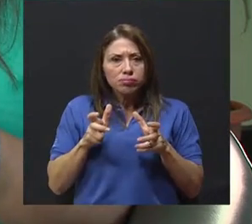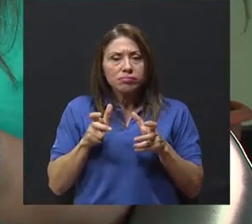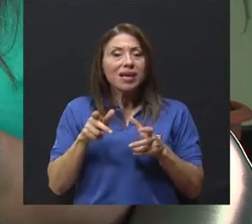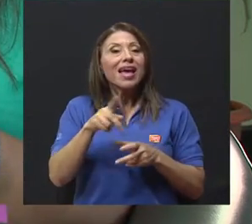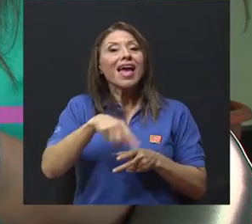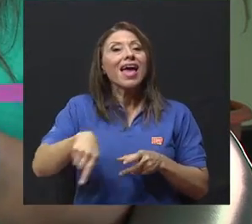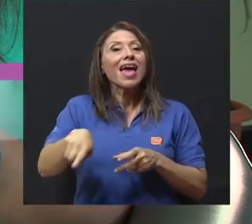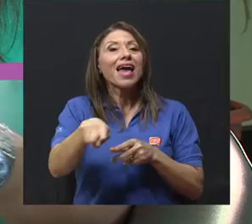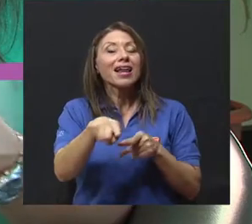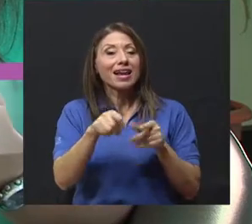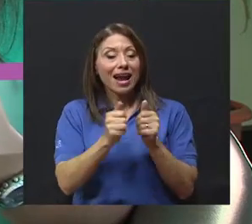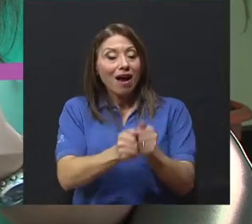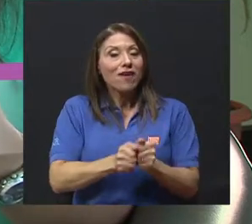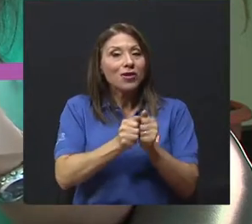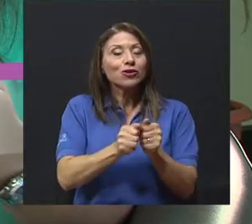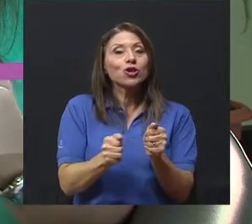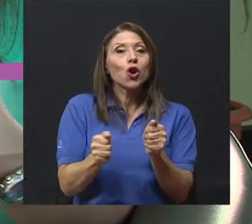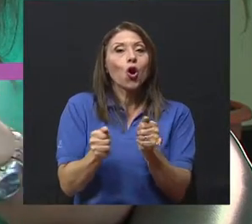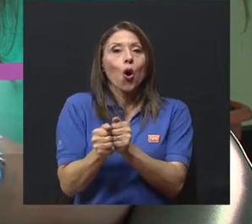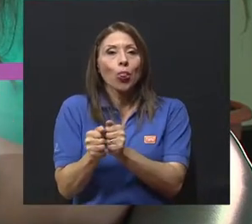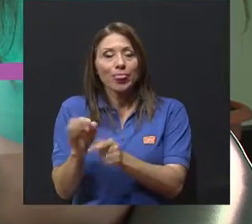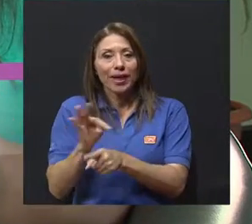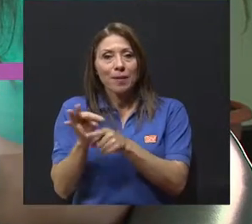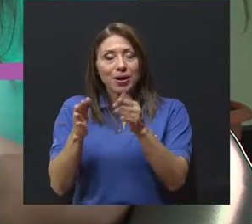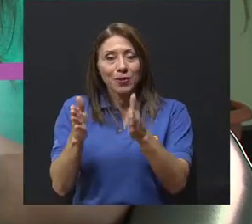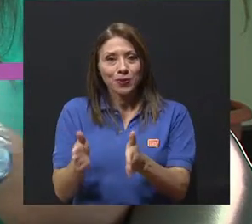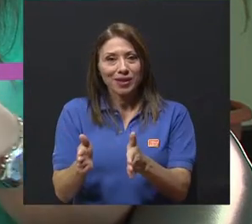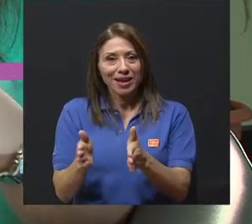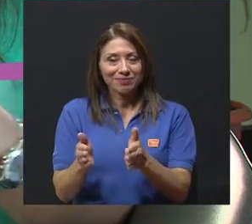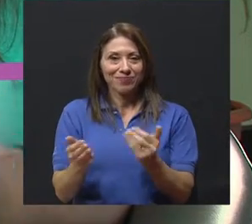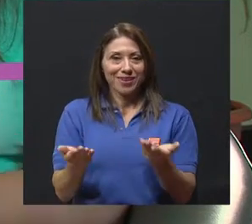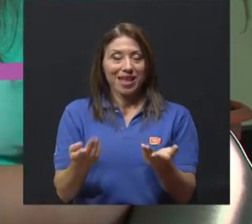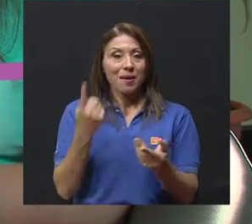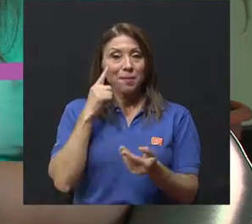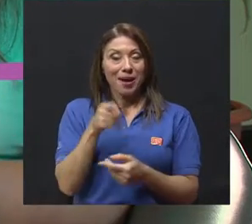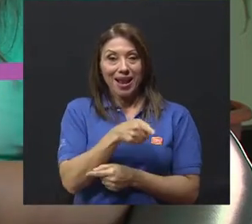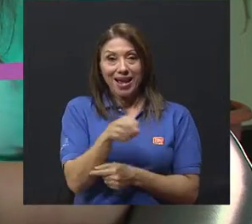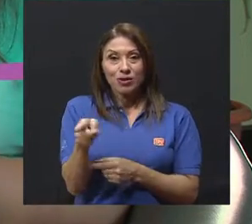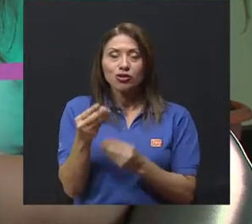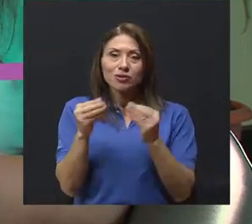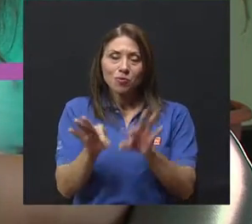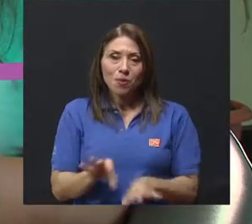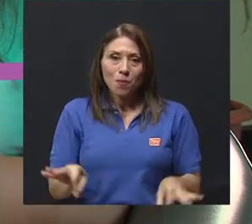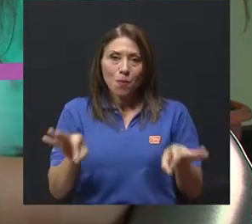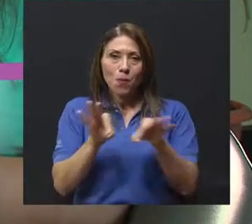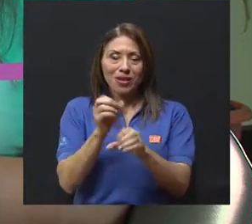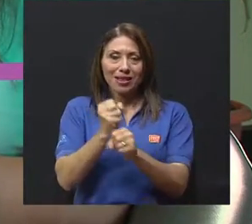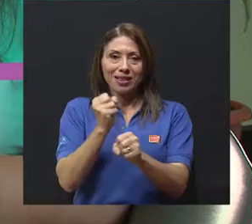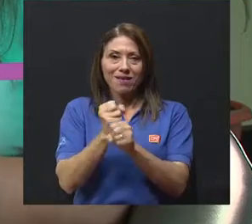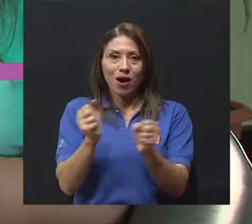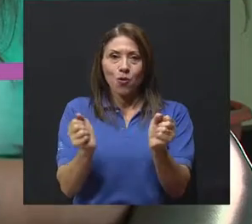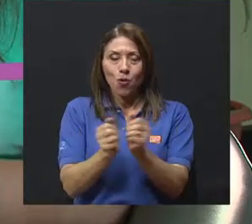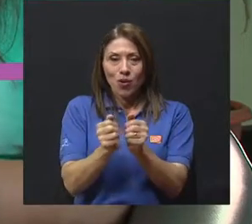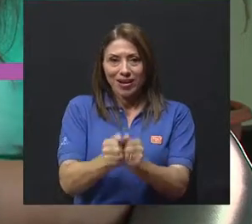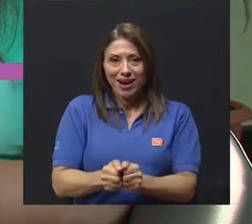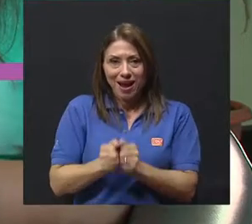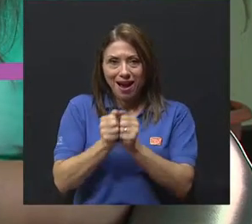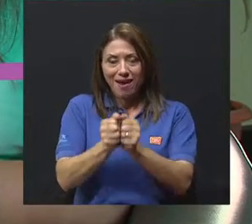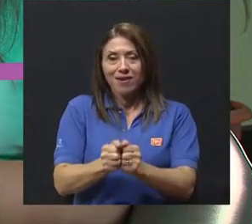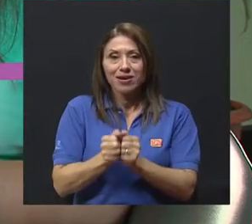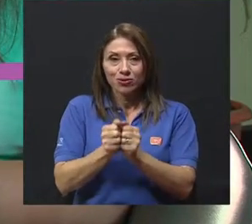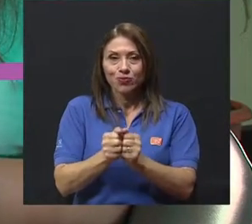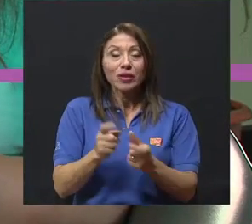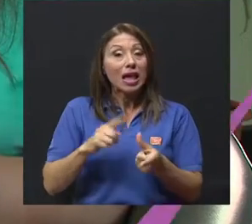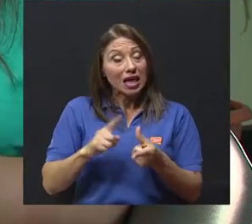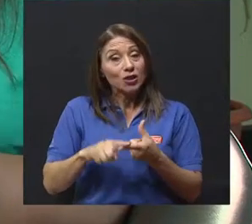convierten en el coto terapeuta con los chicos y para ellos es muy importante el trabajo con ese caballo entonces